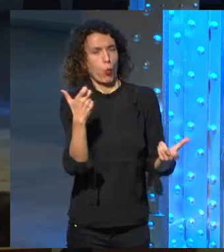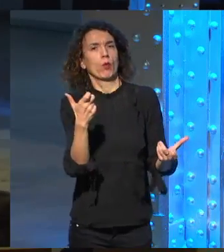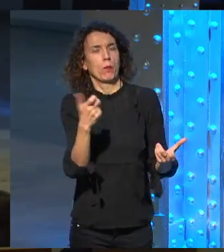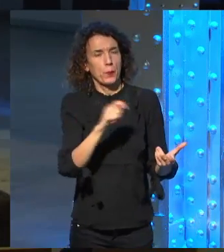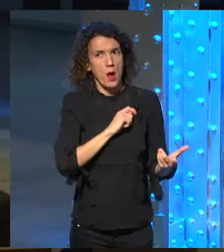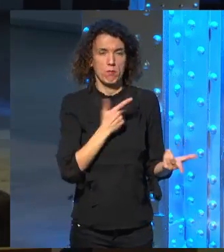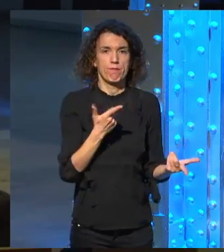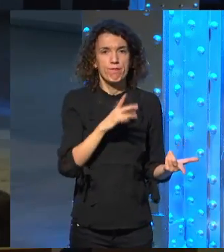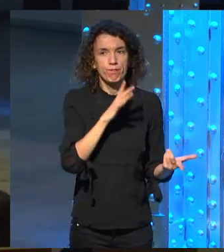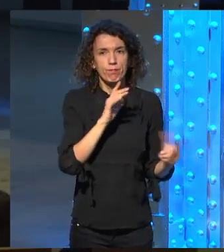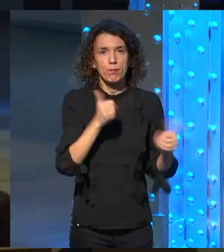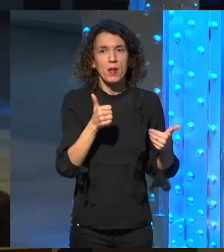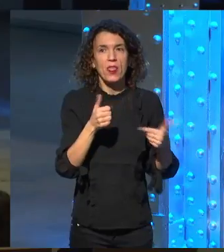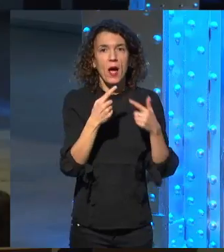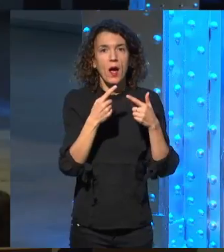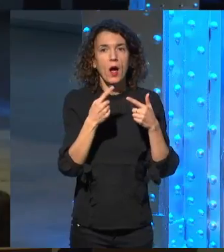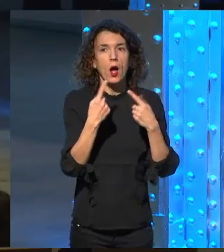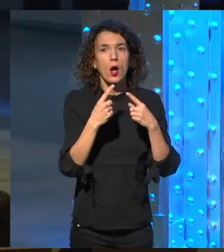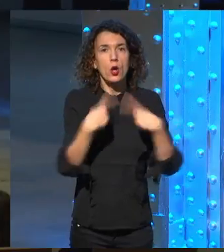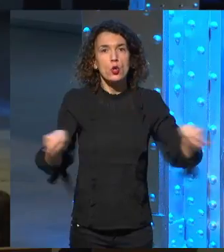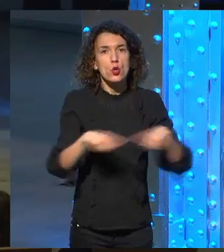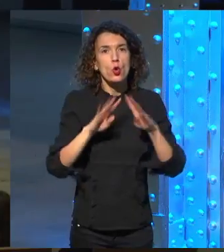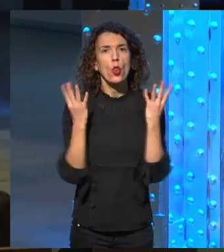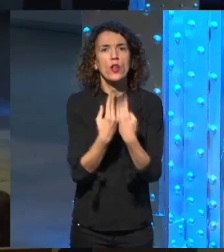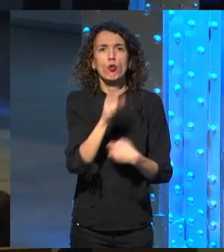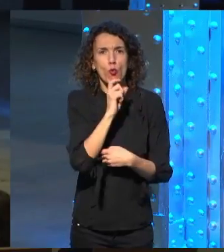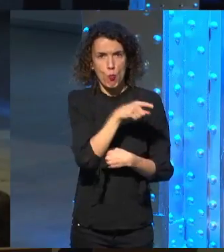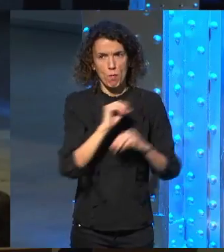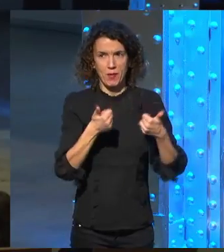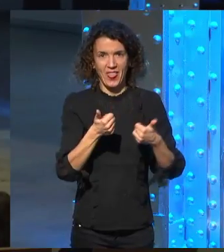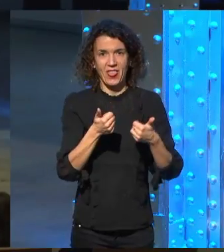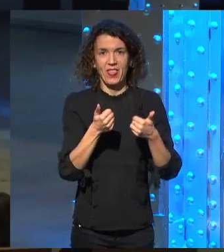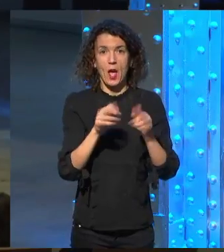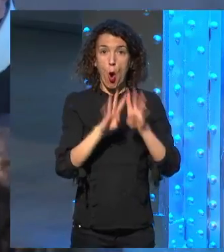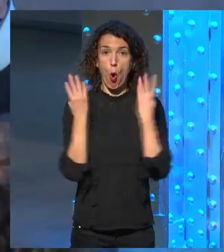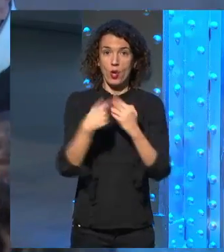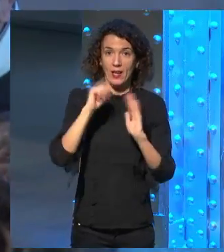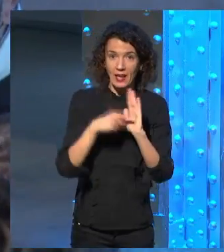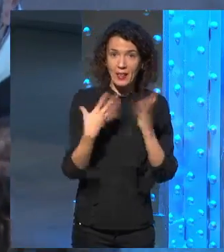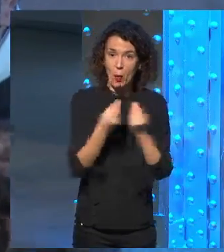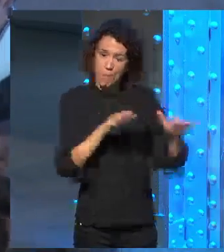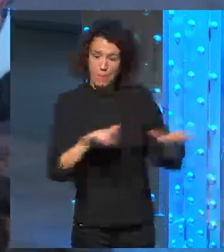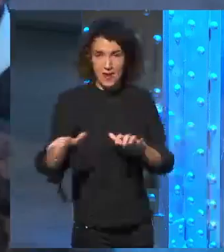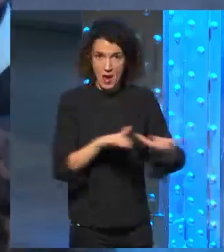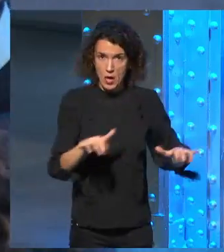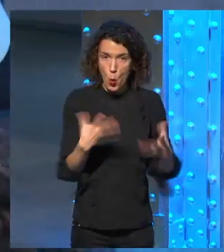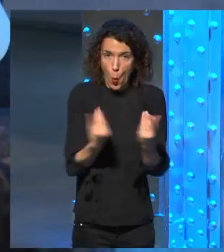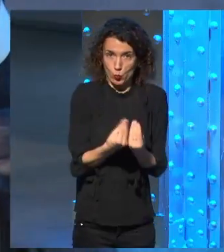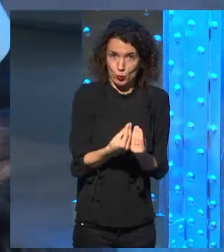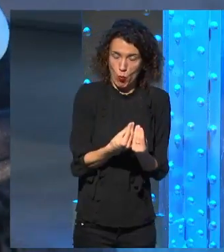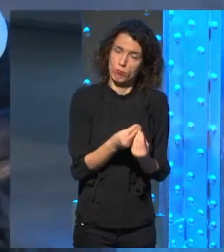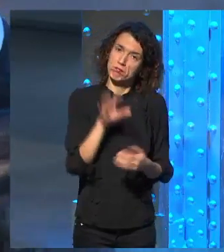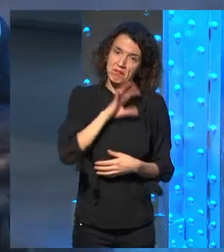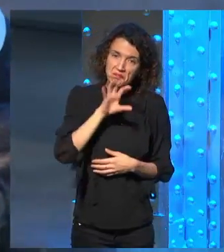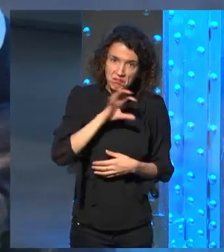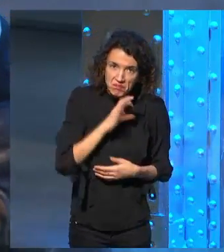cómo empieza el concierto, ¿no? Con la orquesta y el piano juntos, ¿no? Sí.